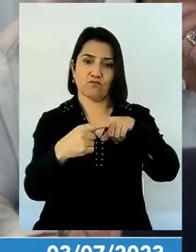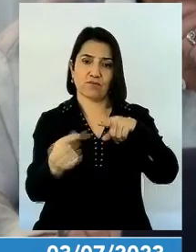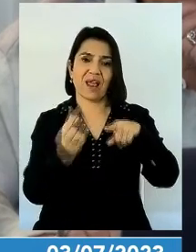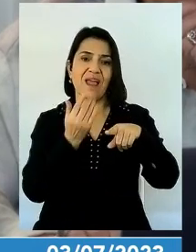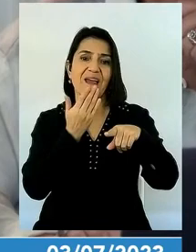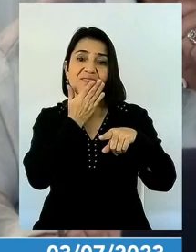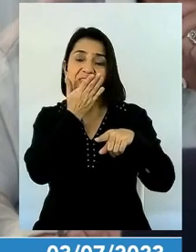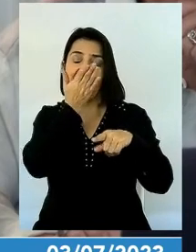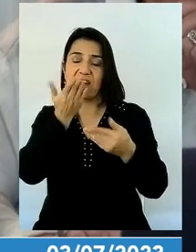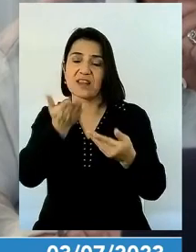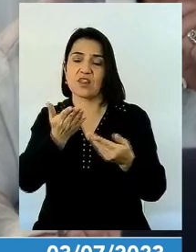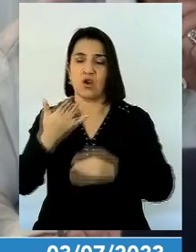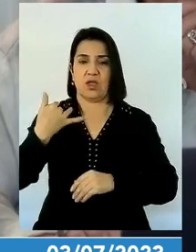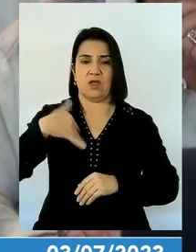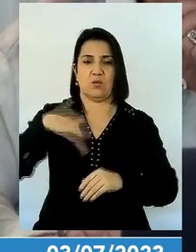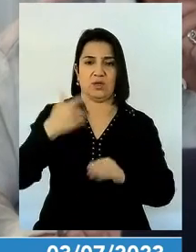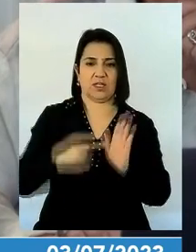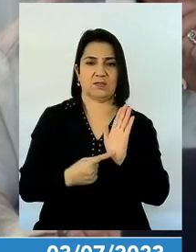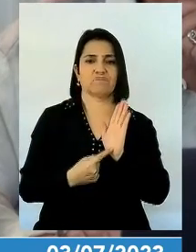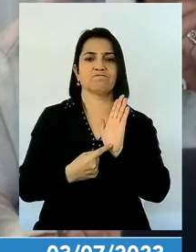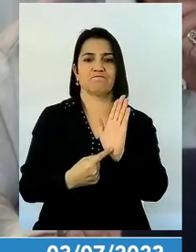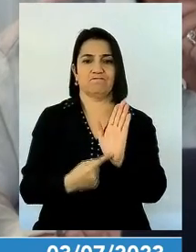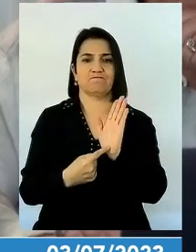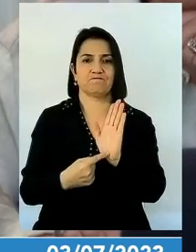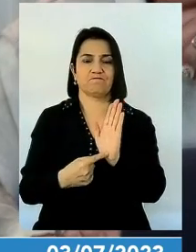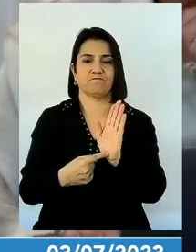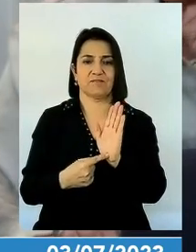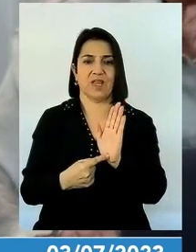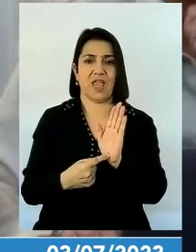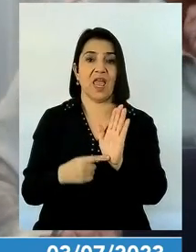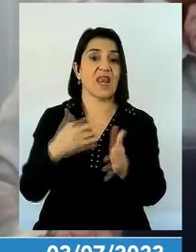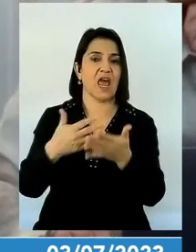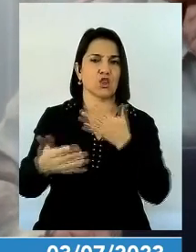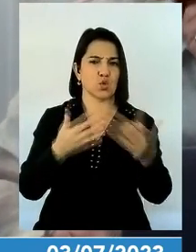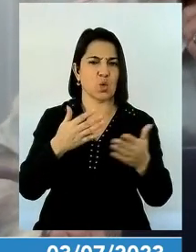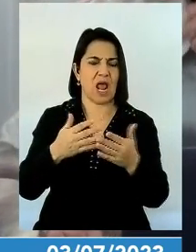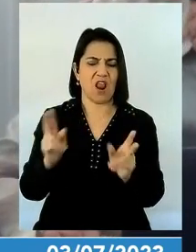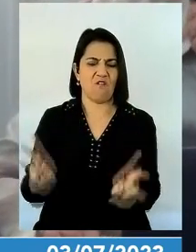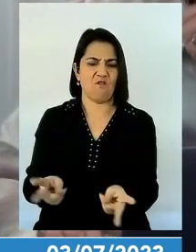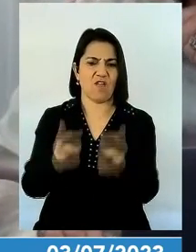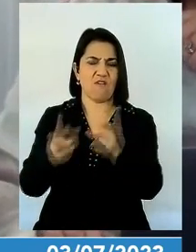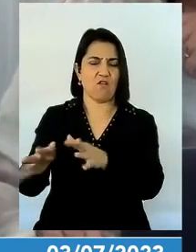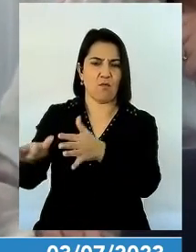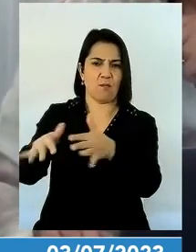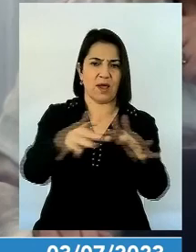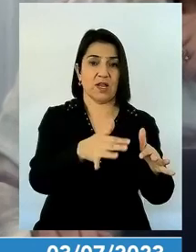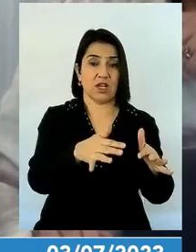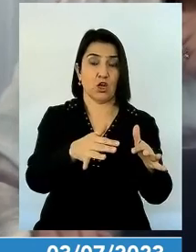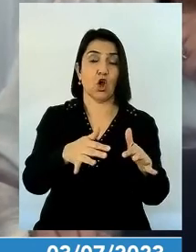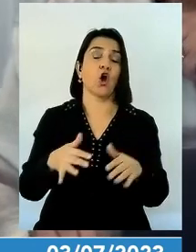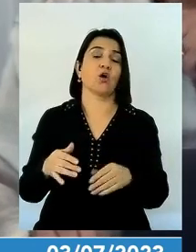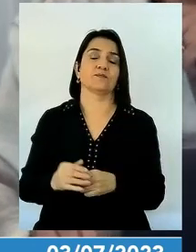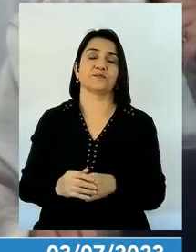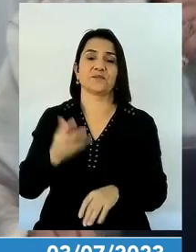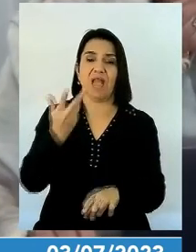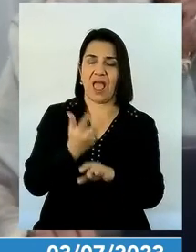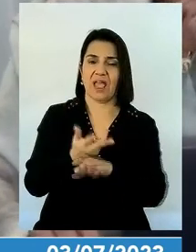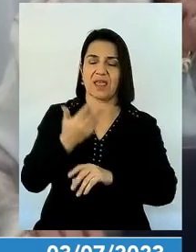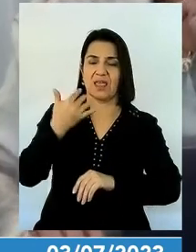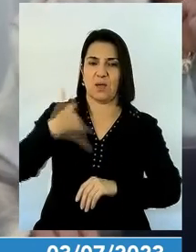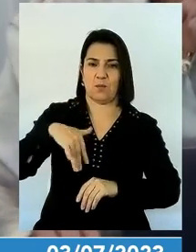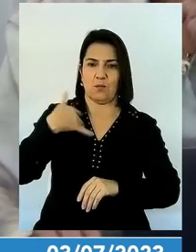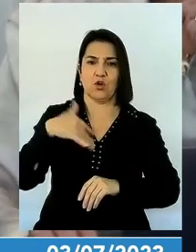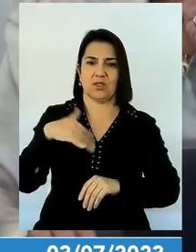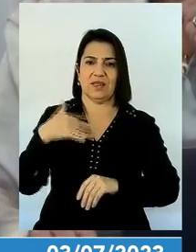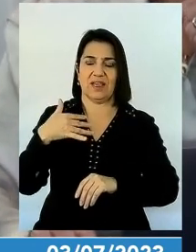la importancia que tiene este ecosistema marino como una bidimensionalidad, ya que tiene una importancia a lo largo, en